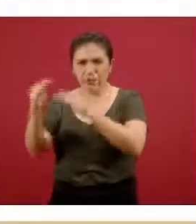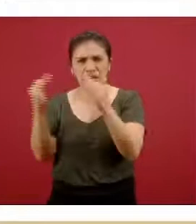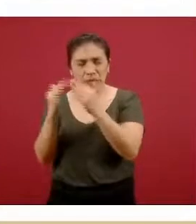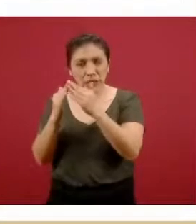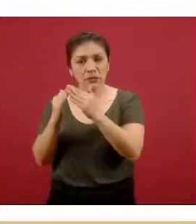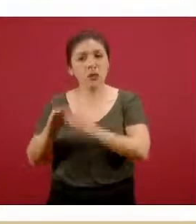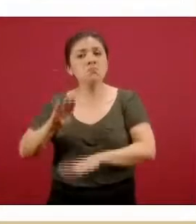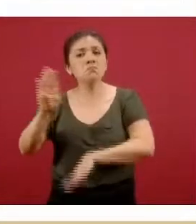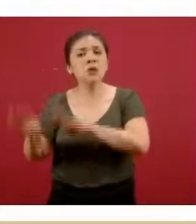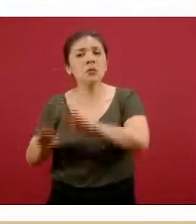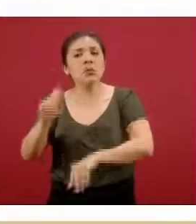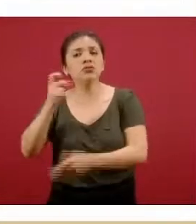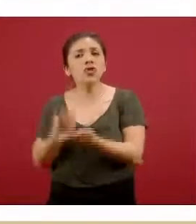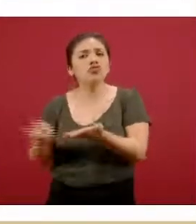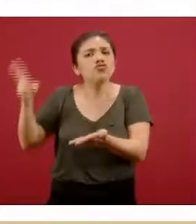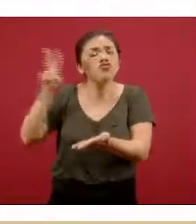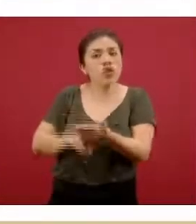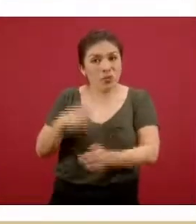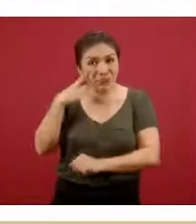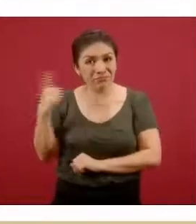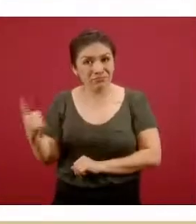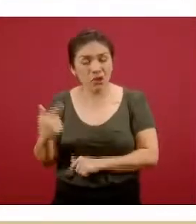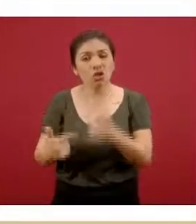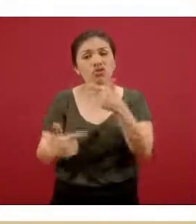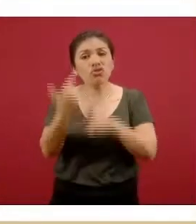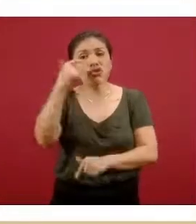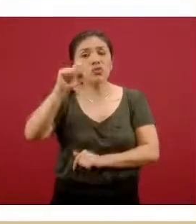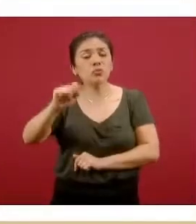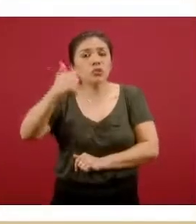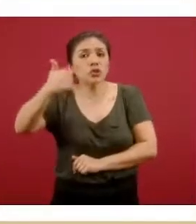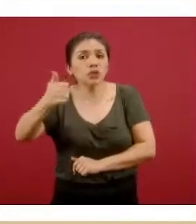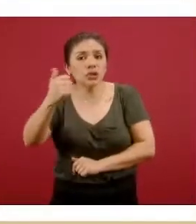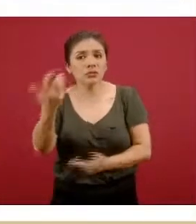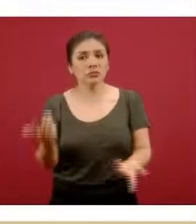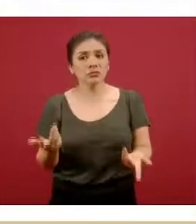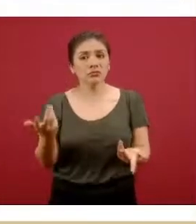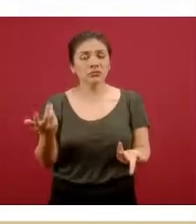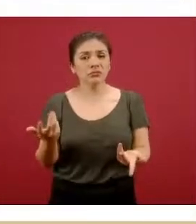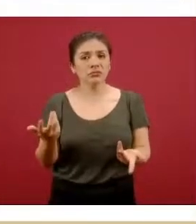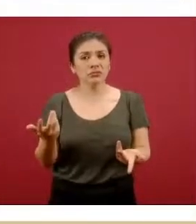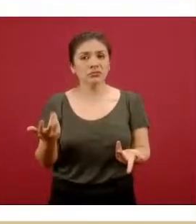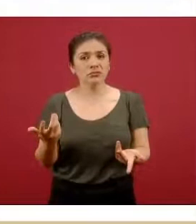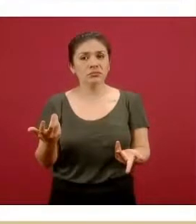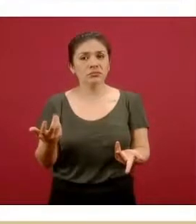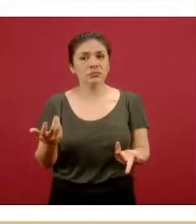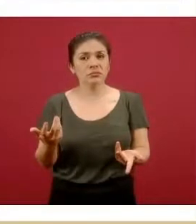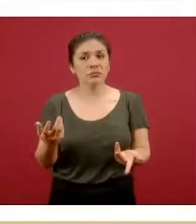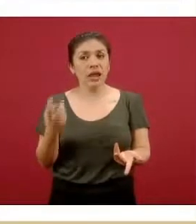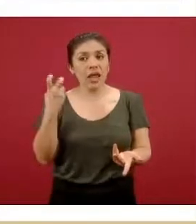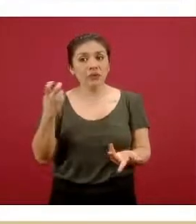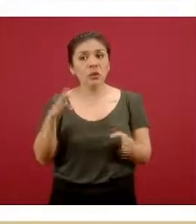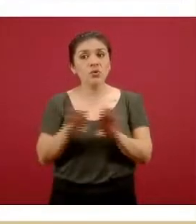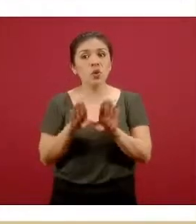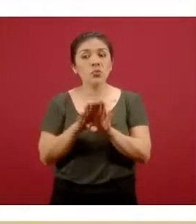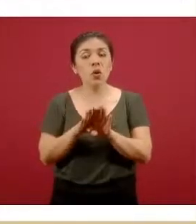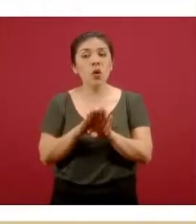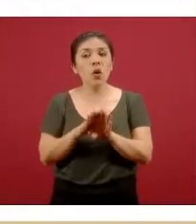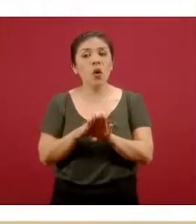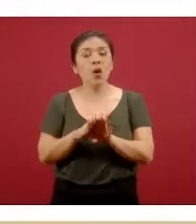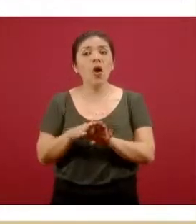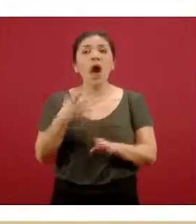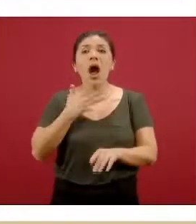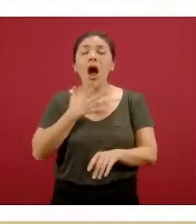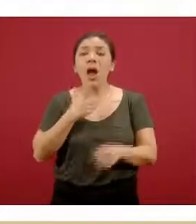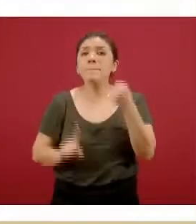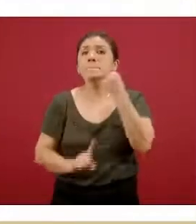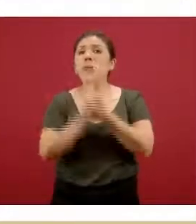domicilios, es prácticamente del doble, es decir, 12.6. Para efectos de la letalidad, es decir, de los que